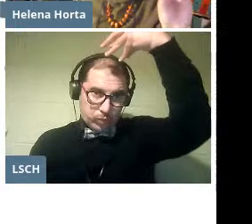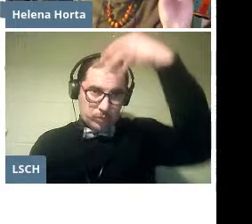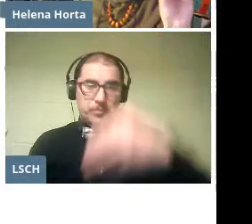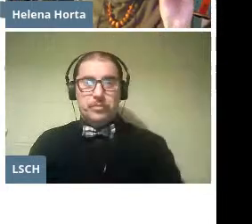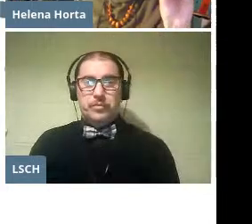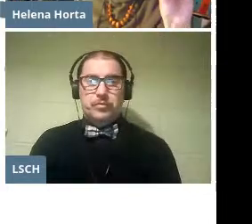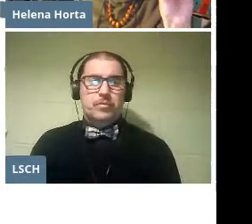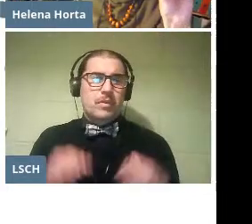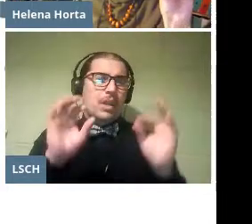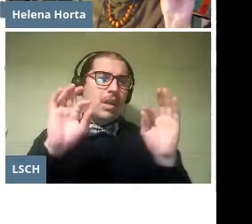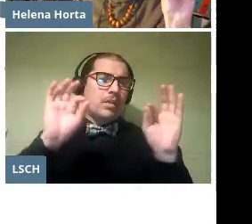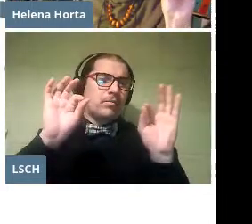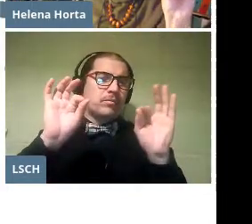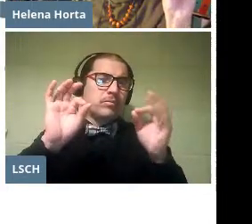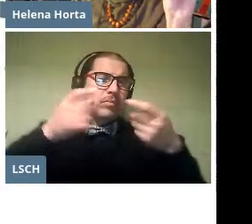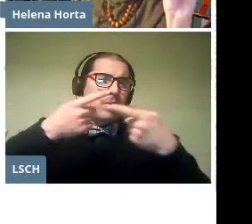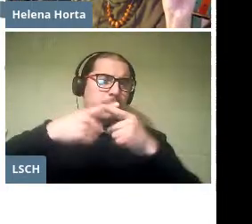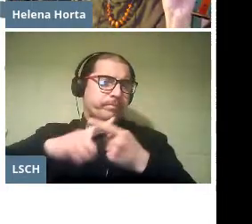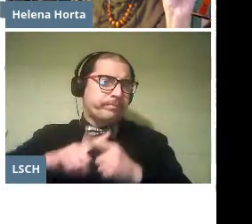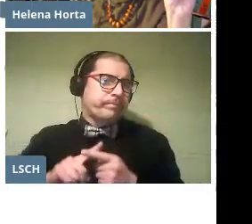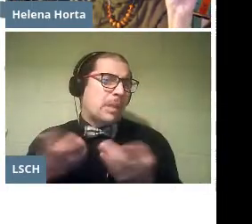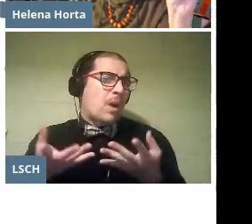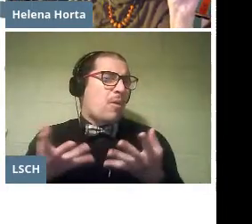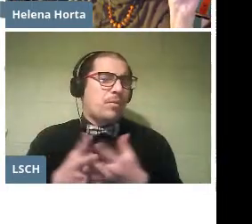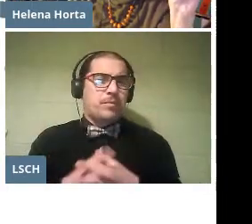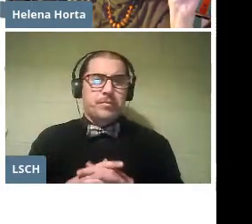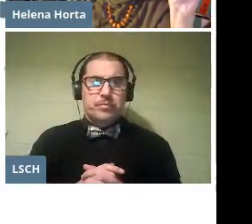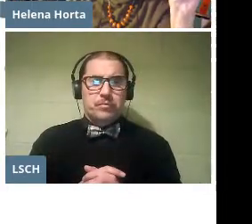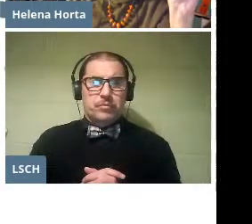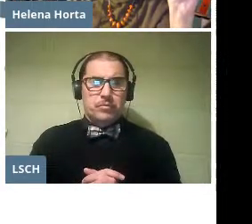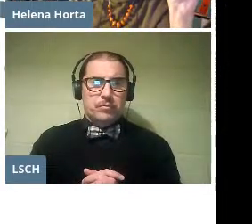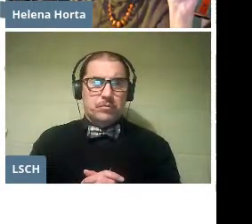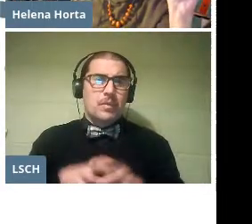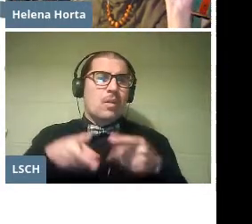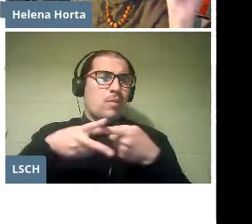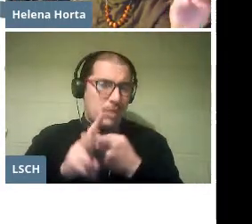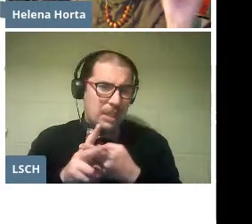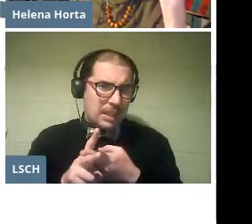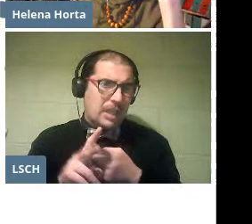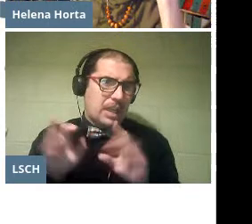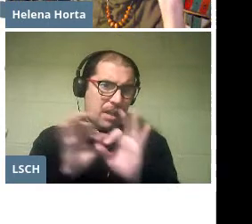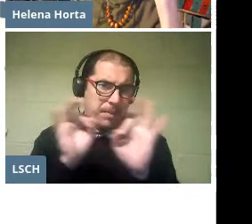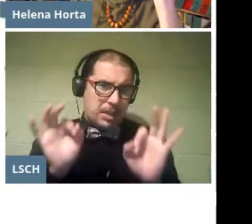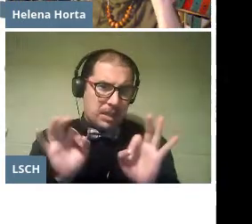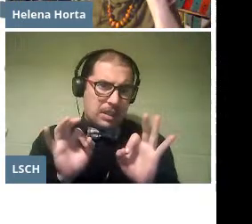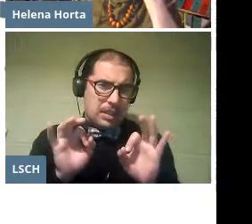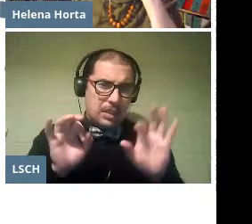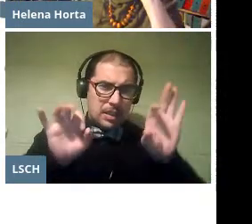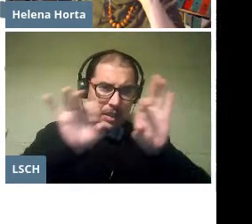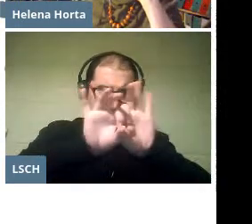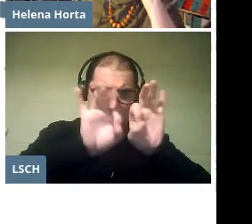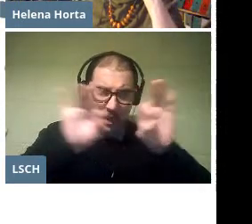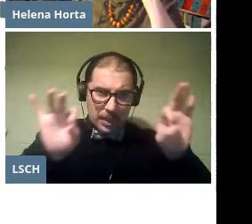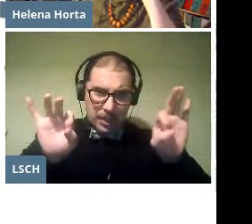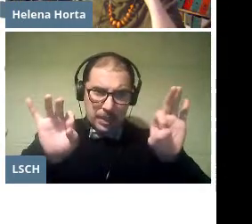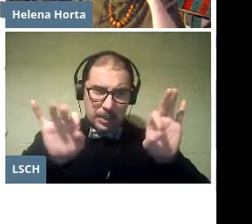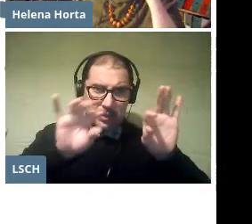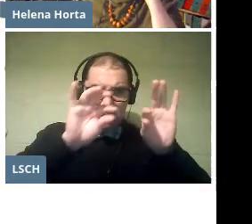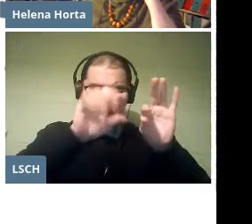La confección de este gorro tiene una técnica bien particular, que es